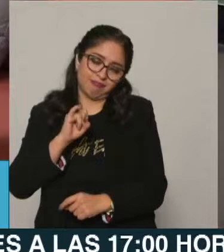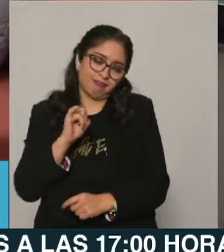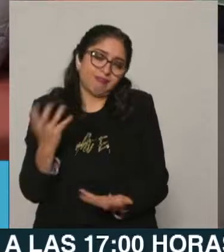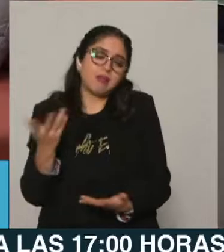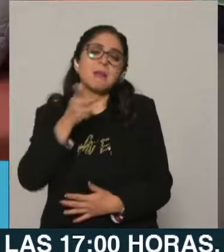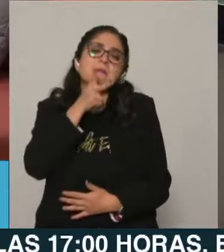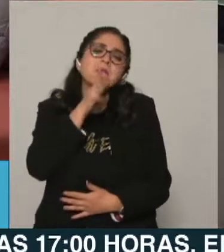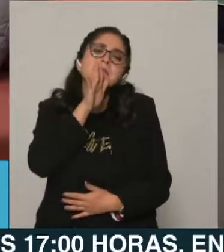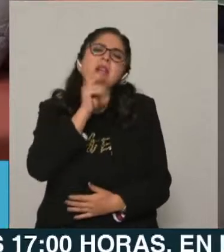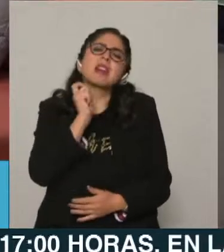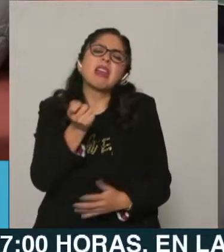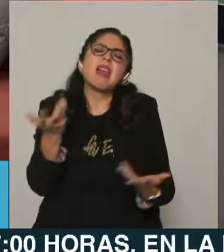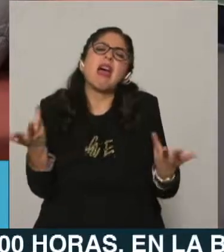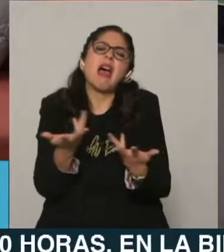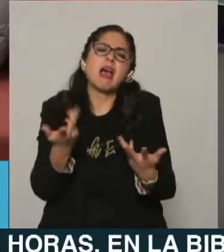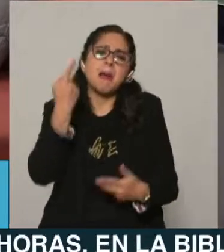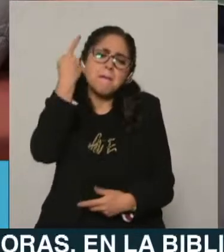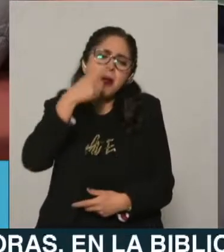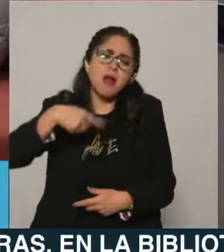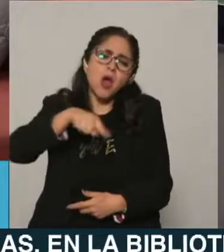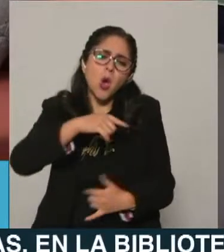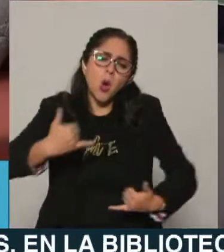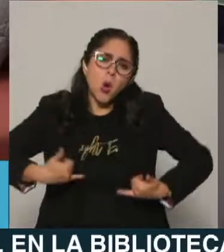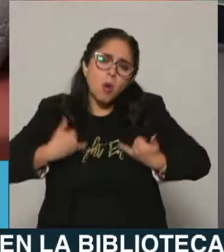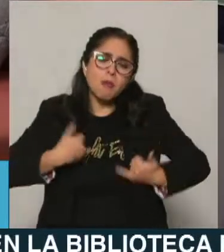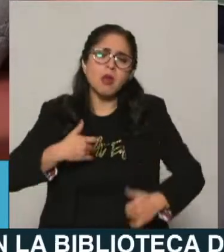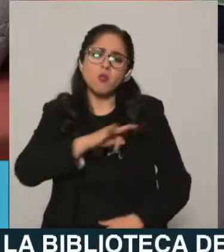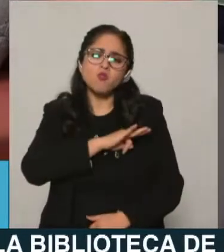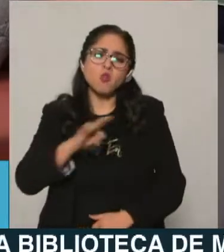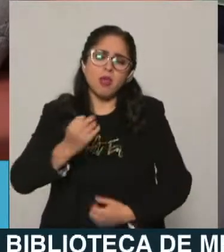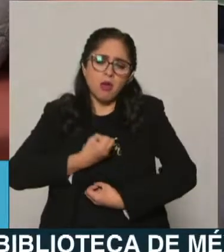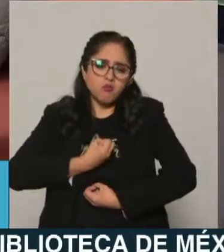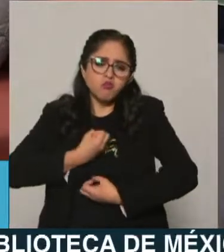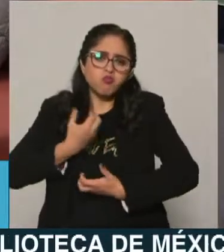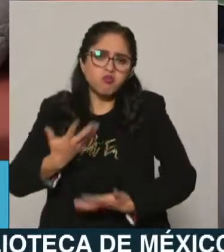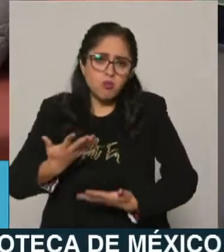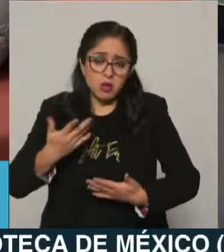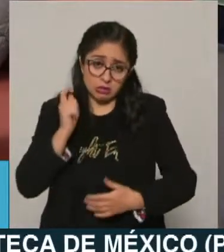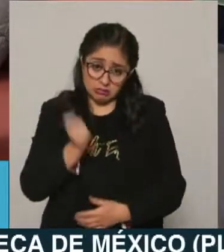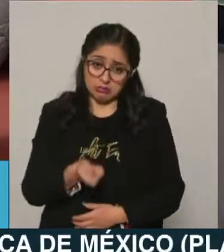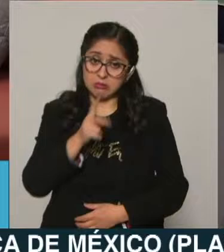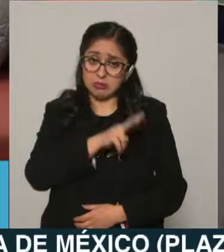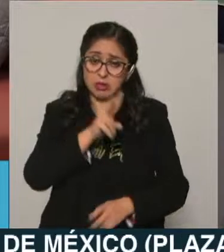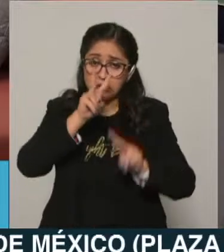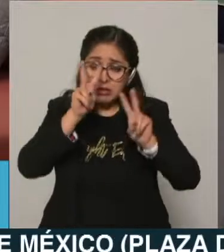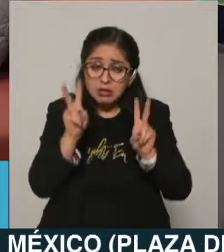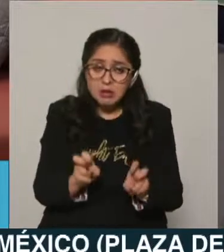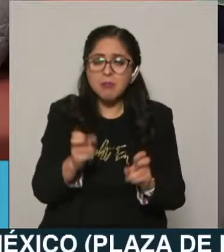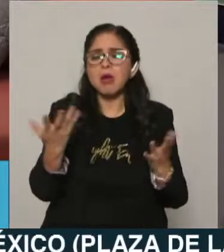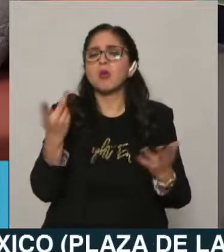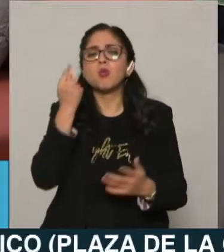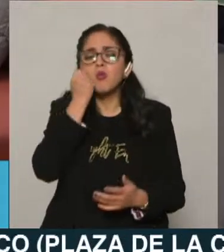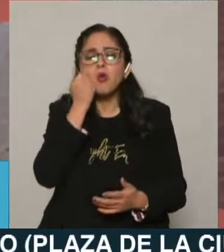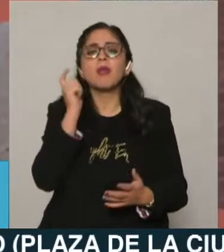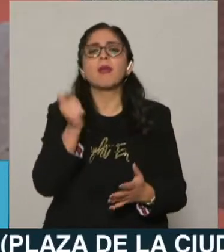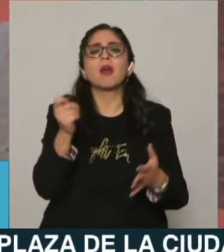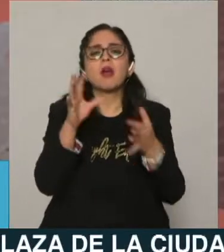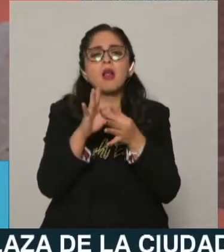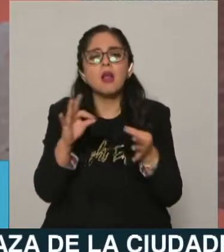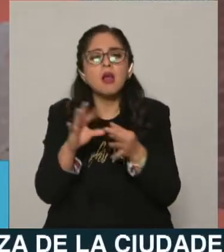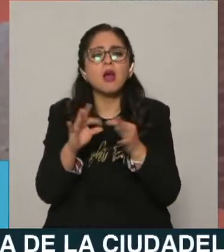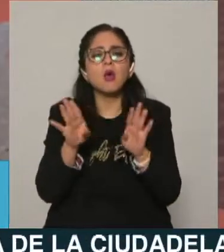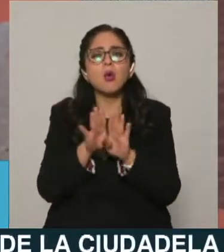para incentivar a los jóvenes a que compartan esta información que es importante por temas de seguridad, más allá a lo mejor de compartir detalles íntimos,